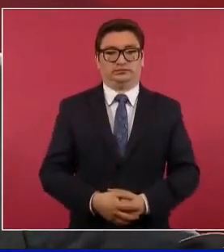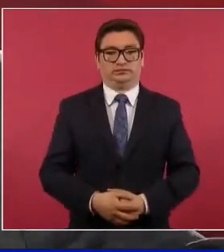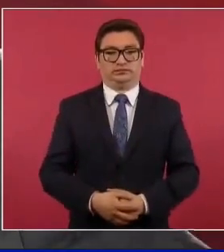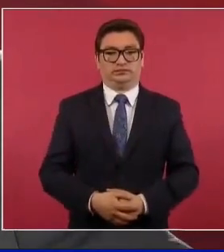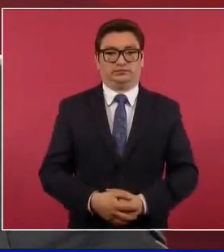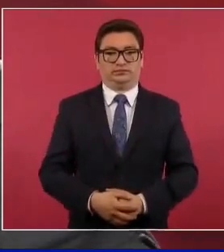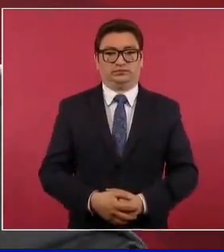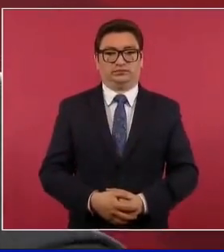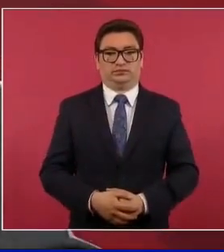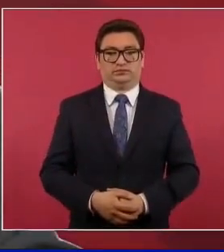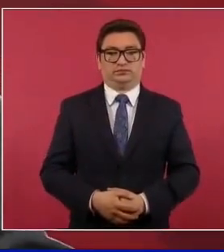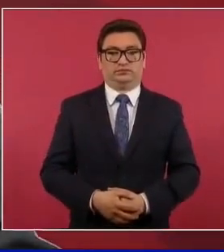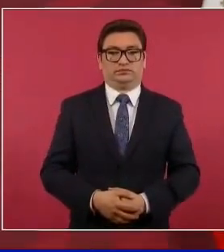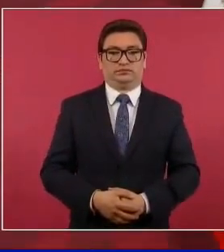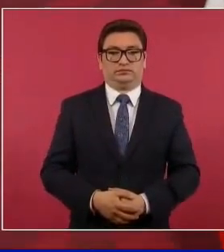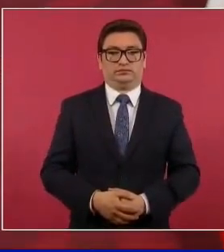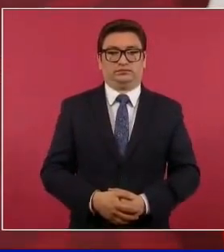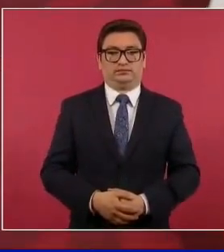contar con 4